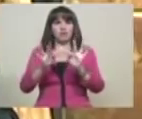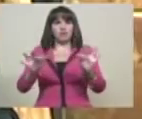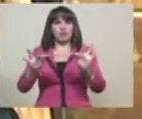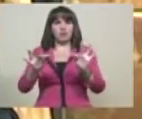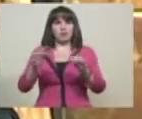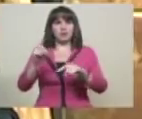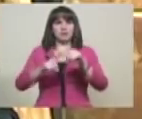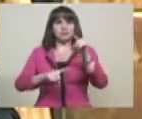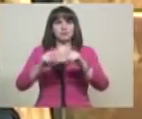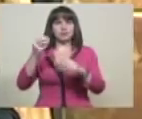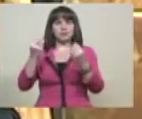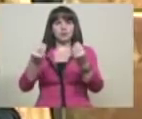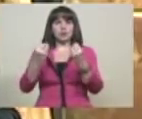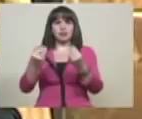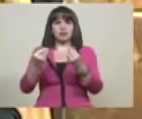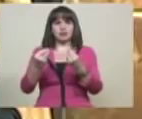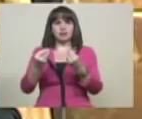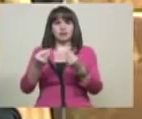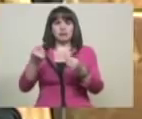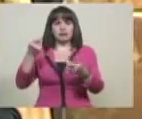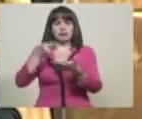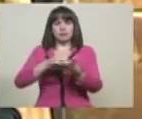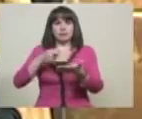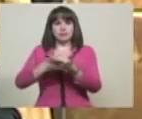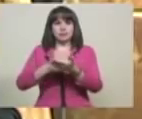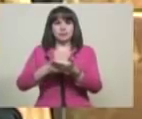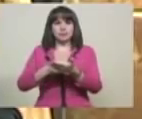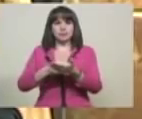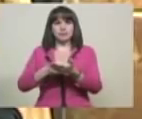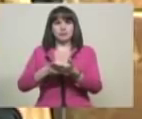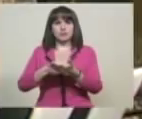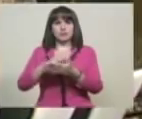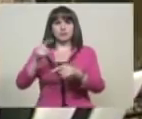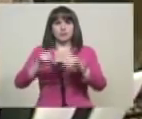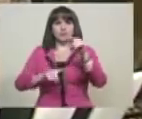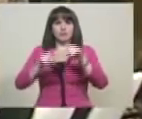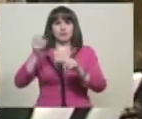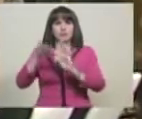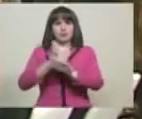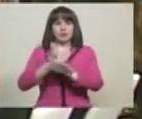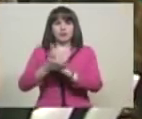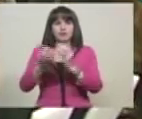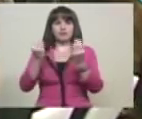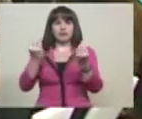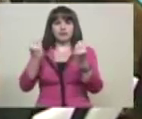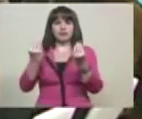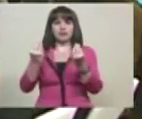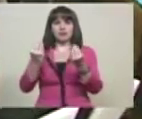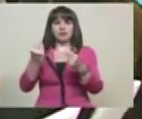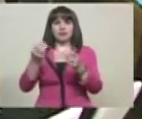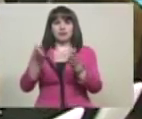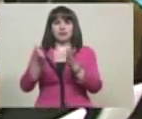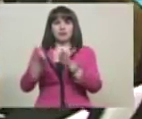nuevo esquema de fijación del valor del salario, del valor y los precios de los servicios